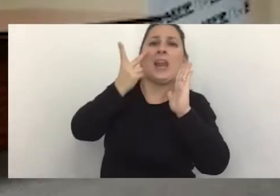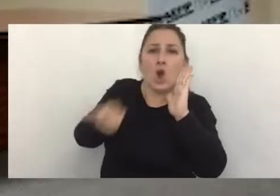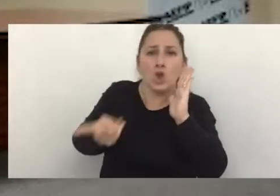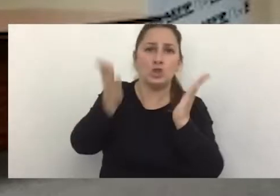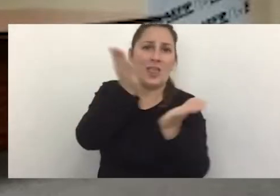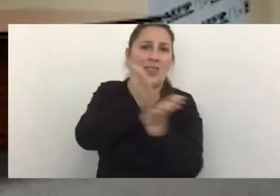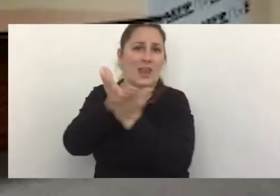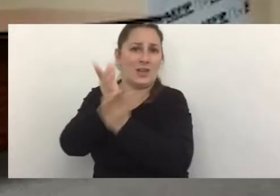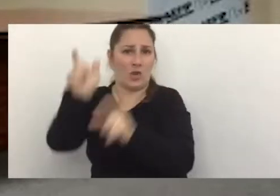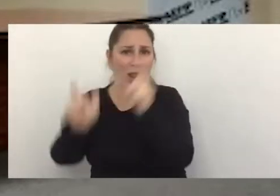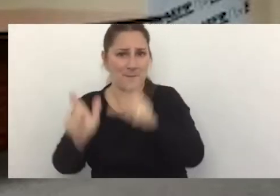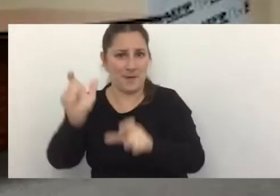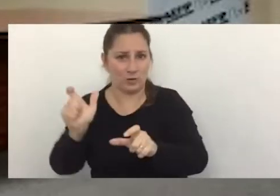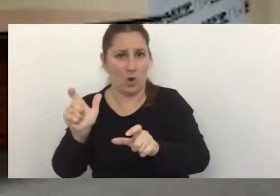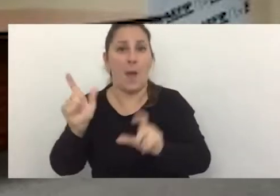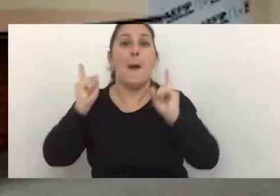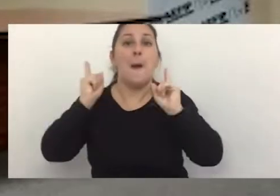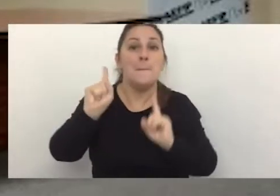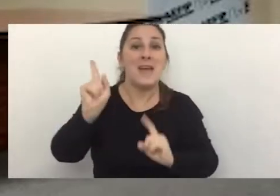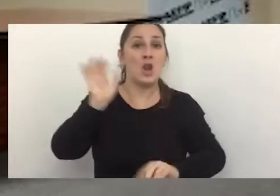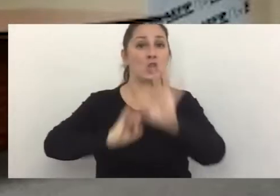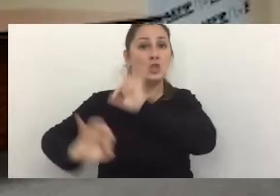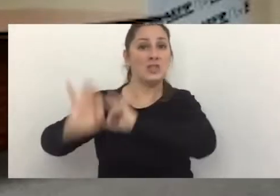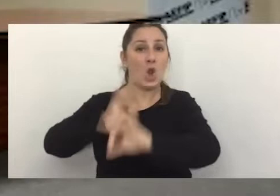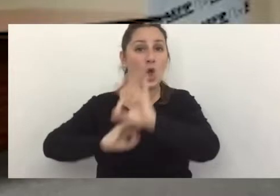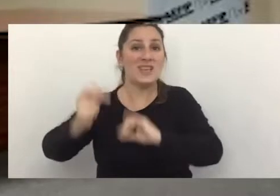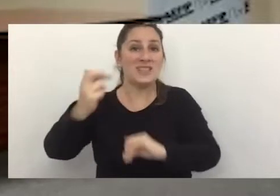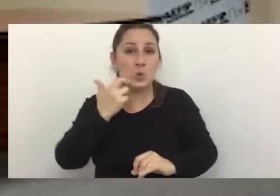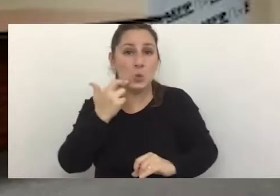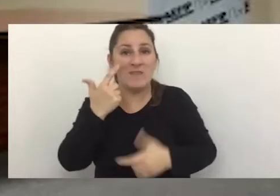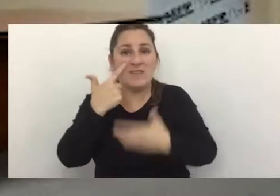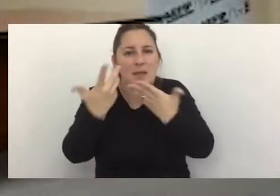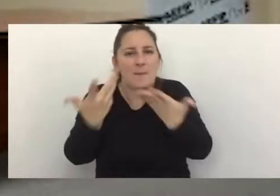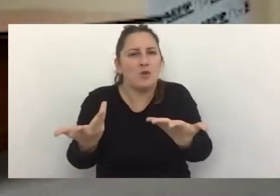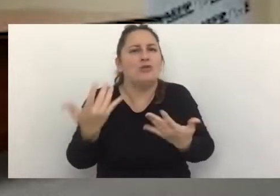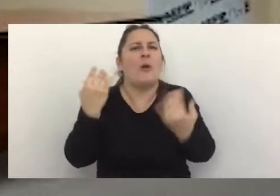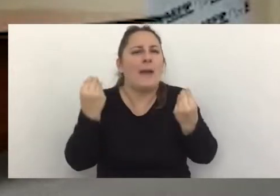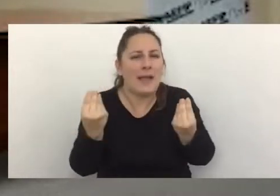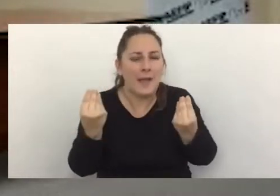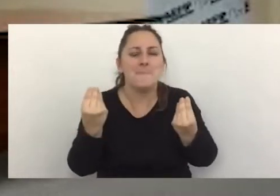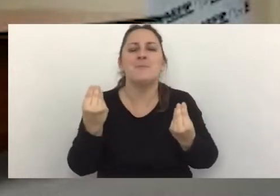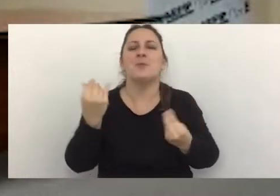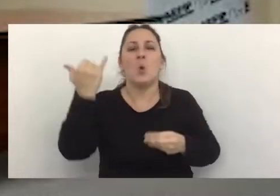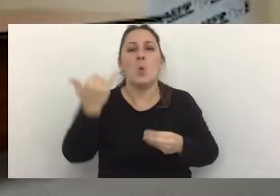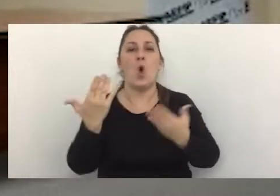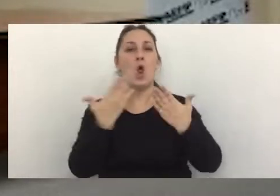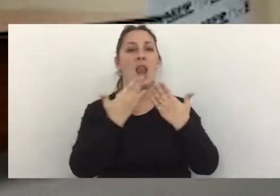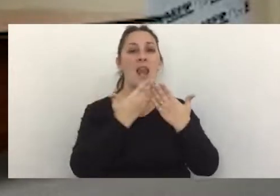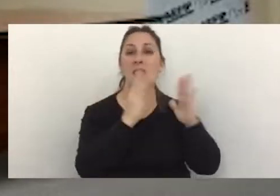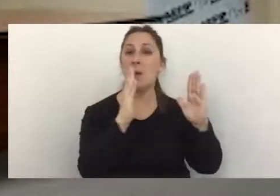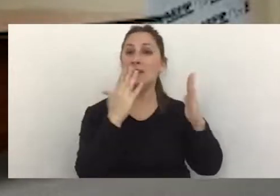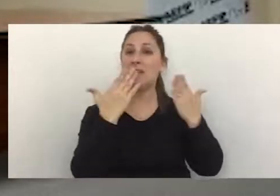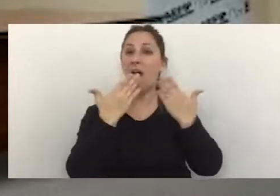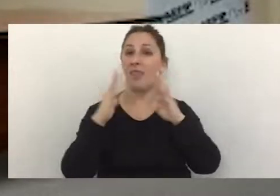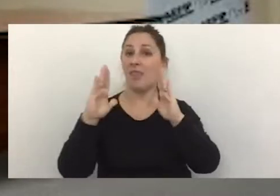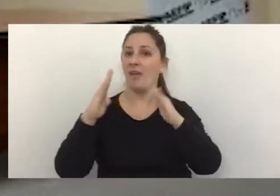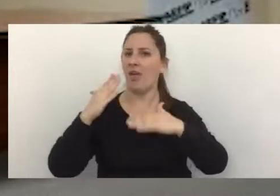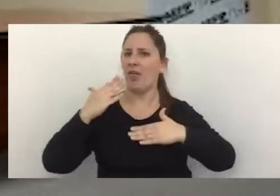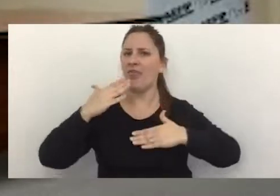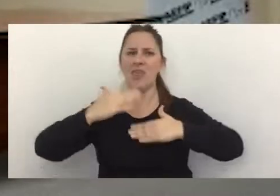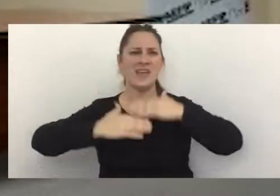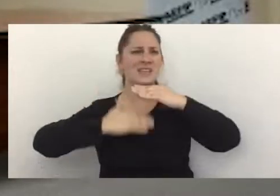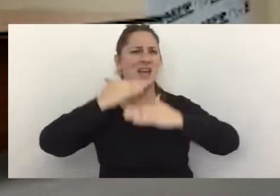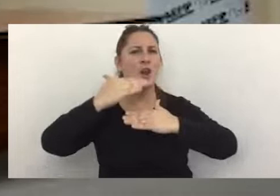Pero claro, el siglo XIX lo que mostró un desarrollo de la libertad, pero no un desarrollo de la